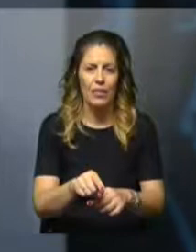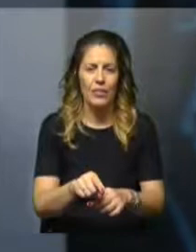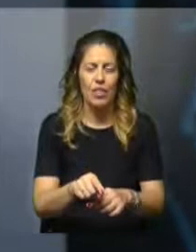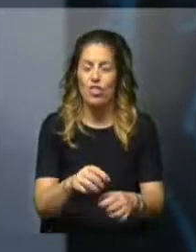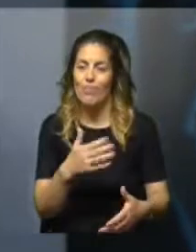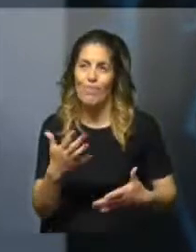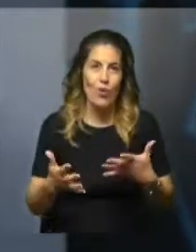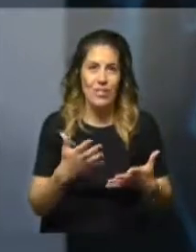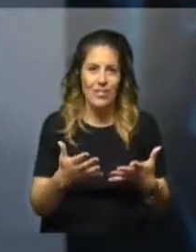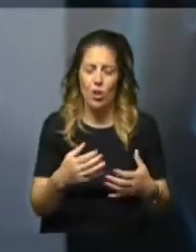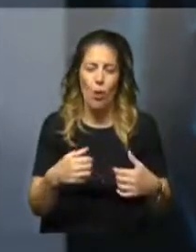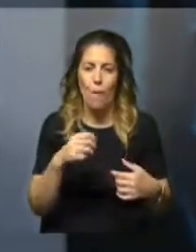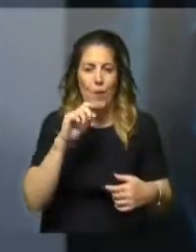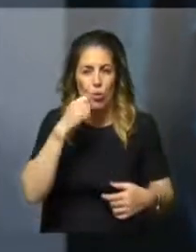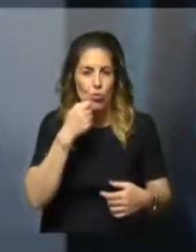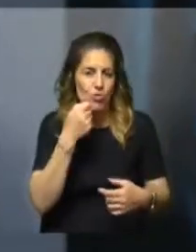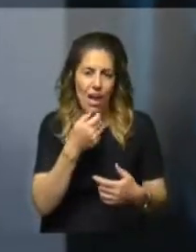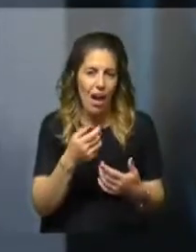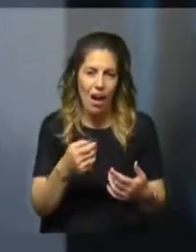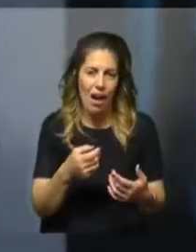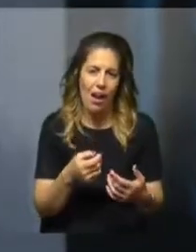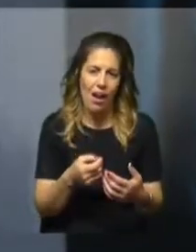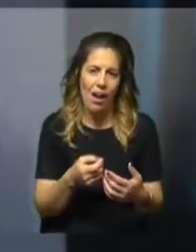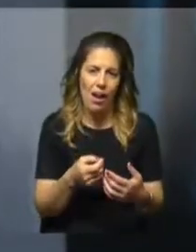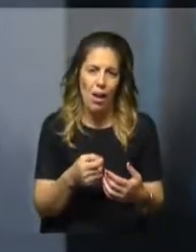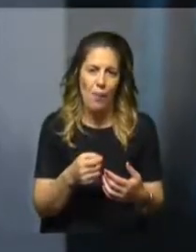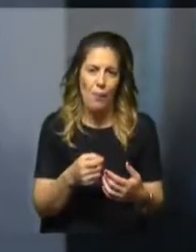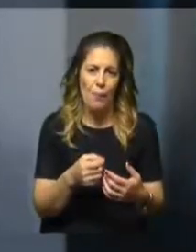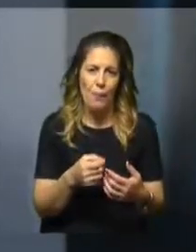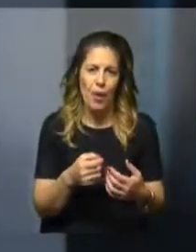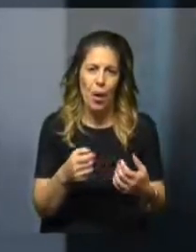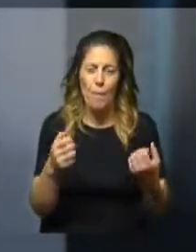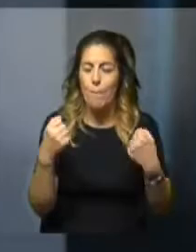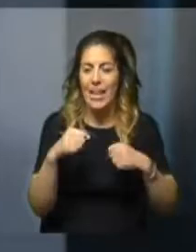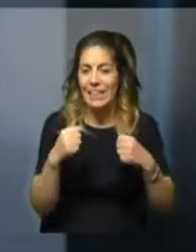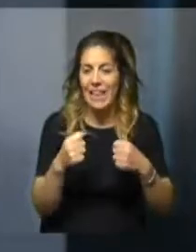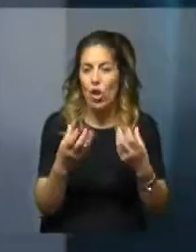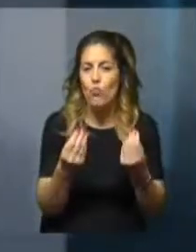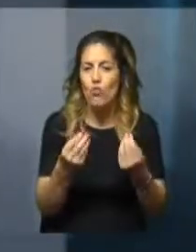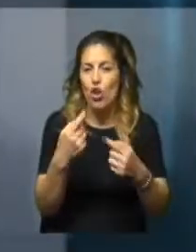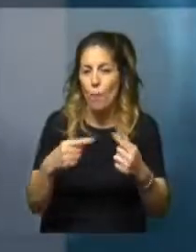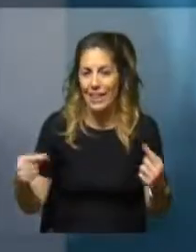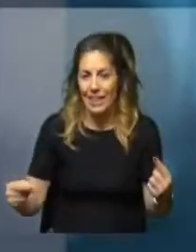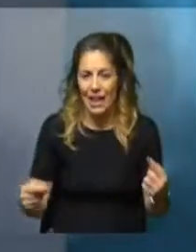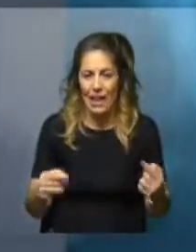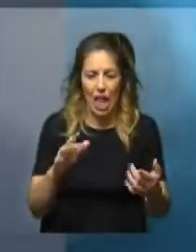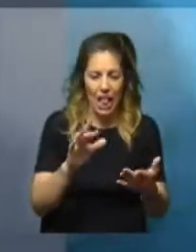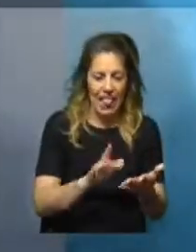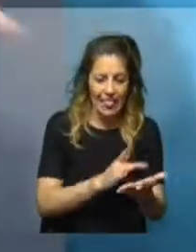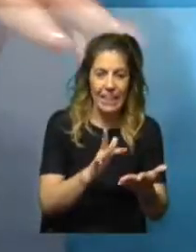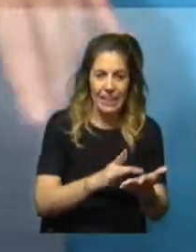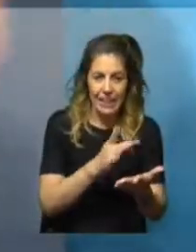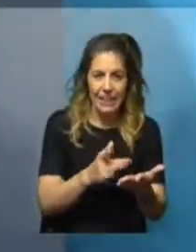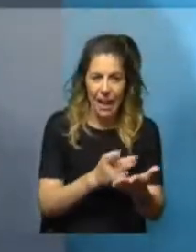soy muy inquieta a la hora de cuando dibujo me gusta practicar con muchos materiales lo digital también